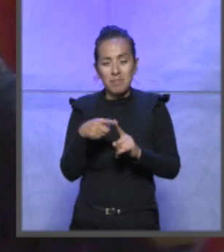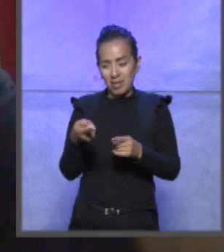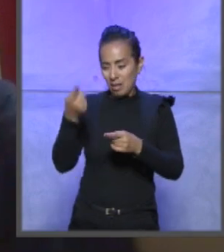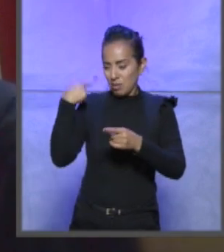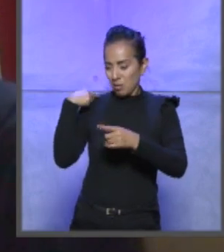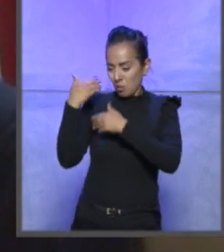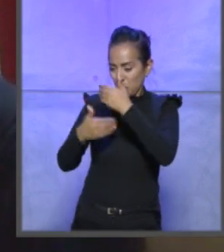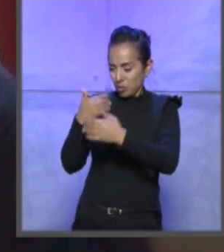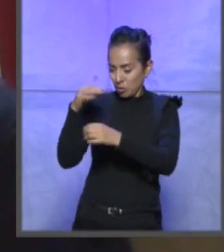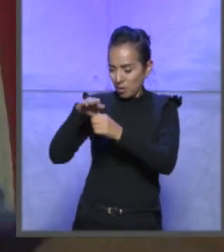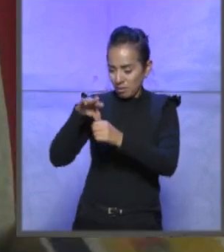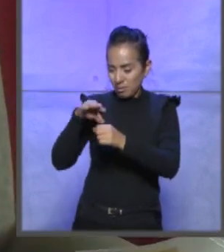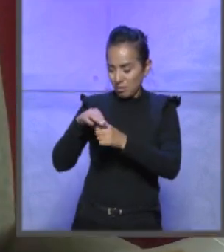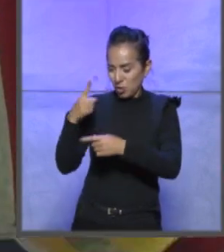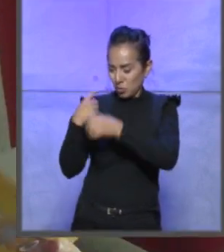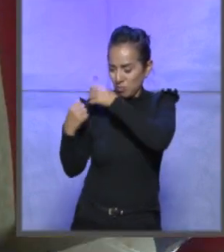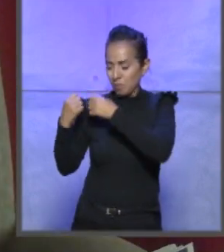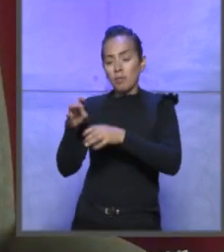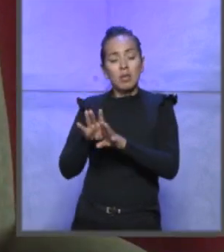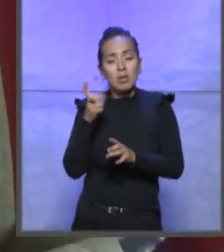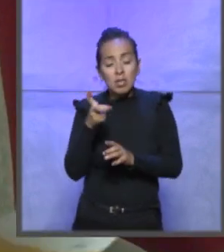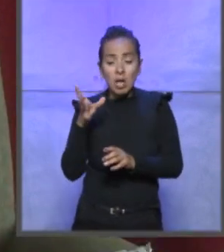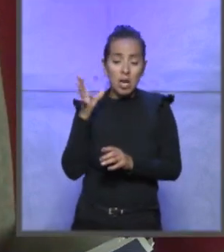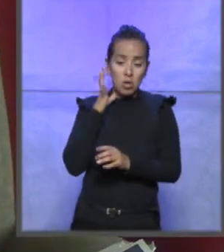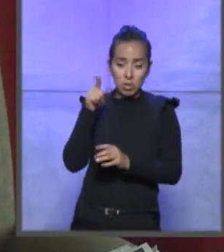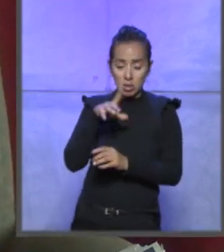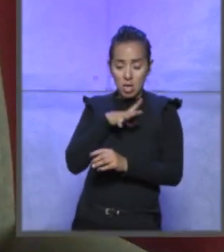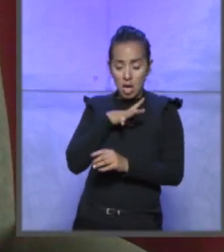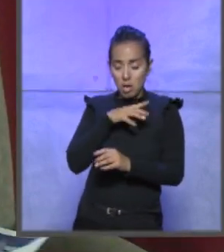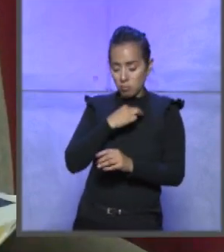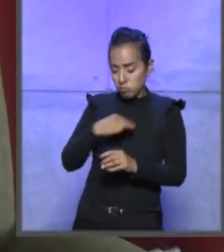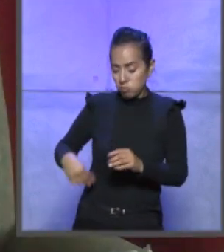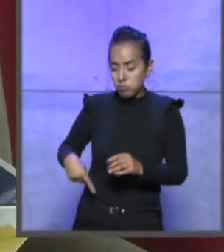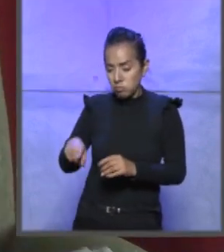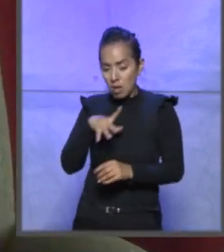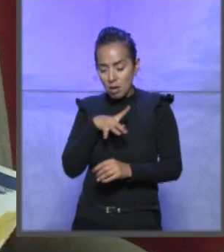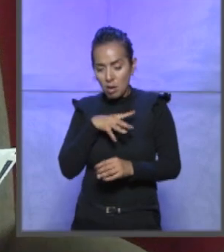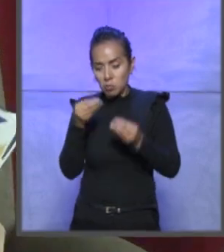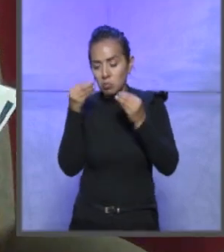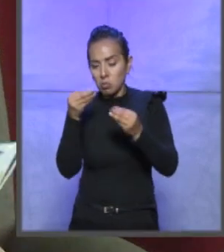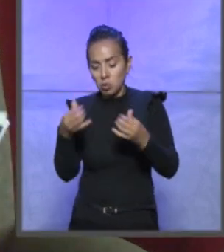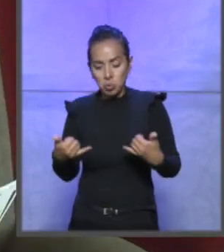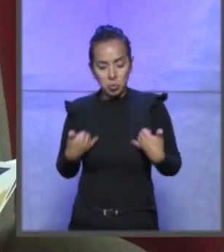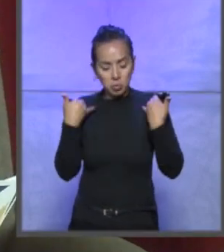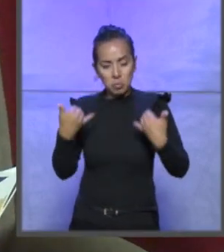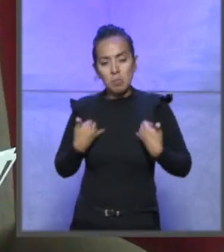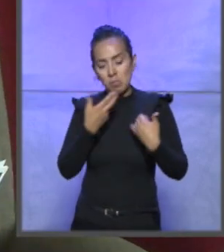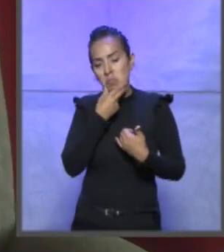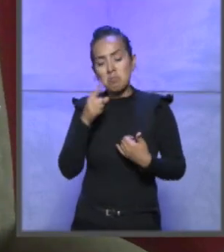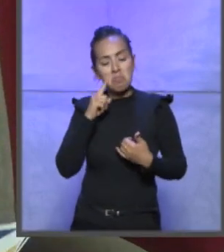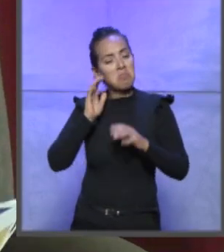proceso electoral pasado, tenemos ya en el Congreso y en los ayuntamientos muchas jóvenes y muchos